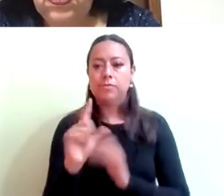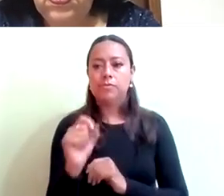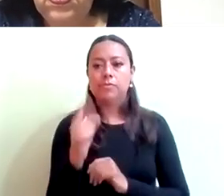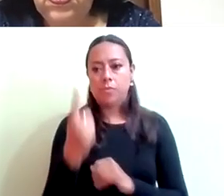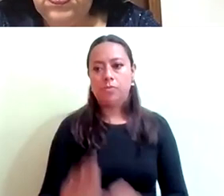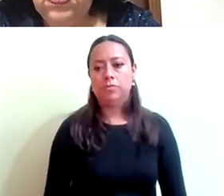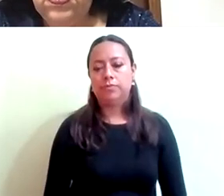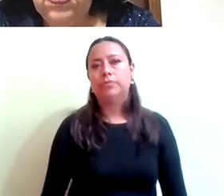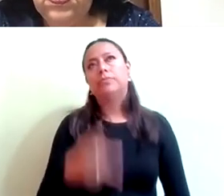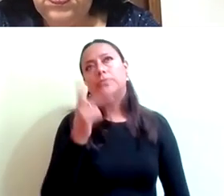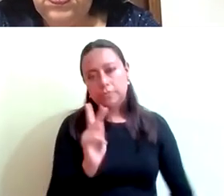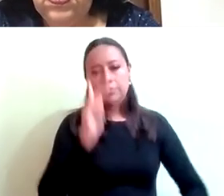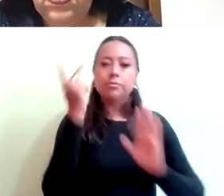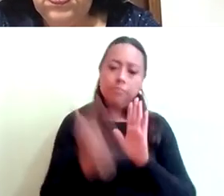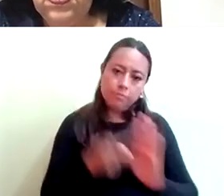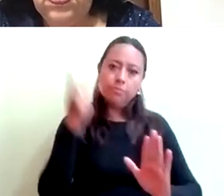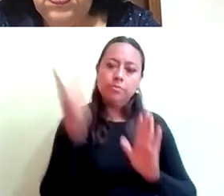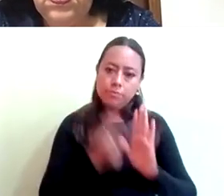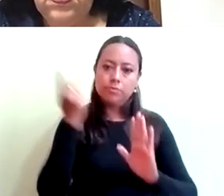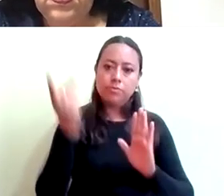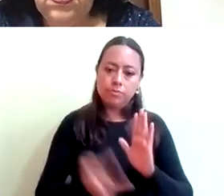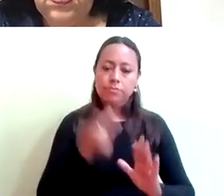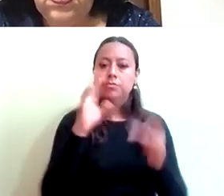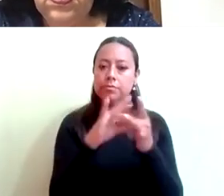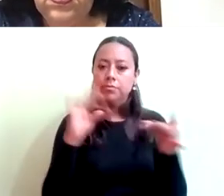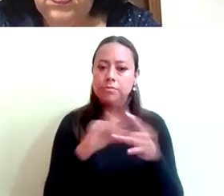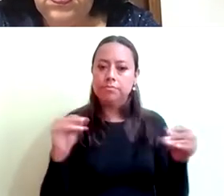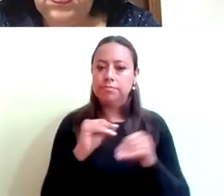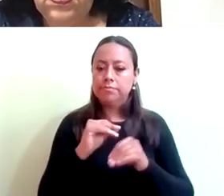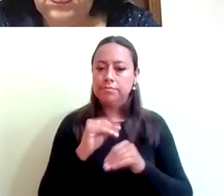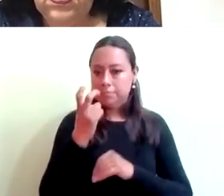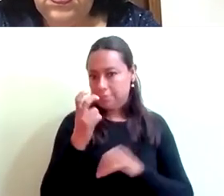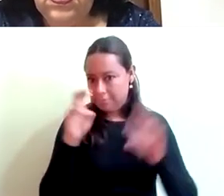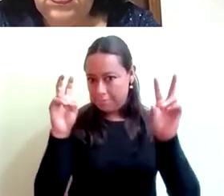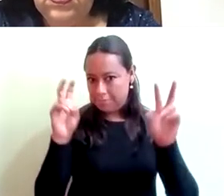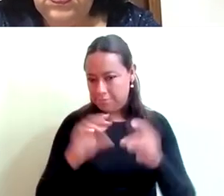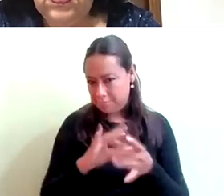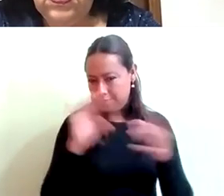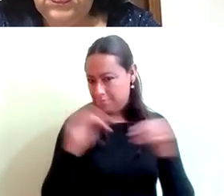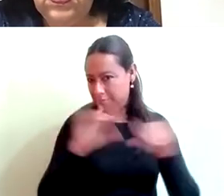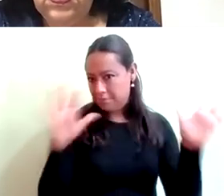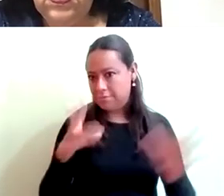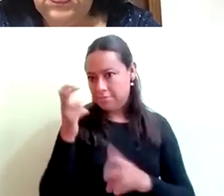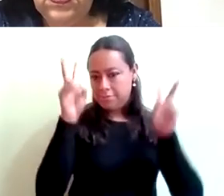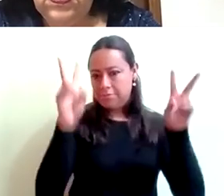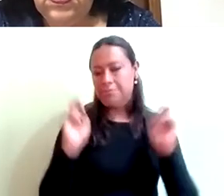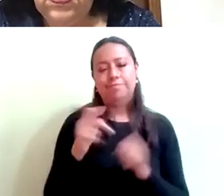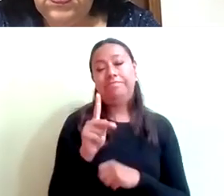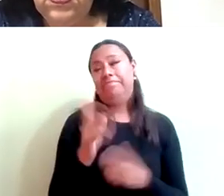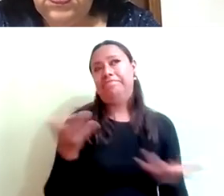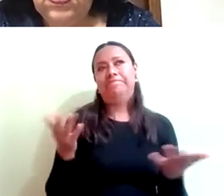Aunque reiteradas ocasiones se ha aclarado este tema, pues evidentemente pareciera que